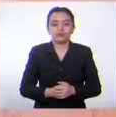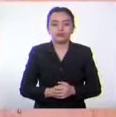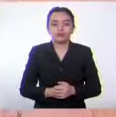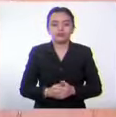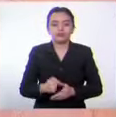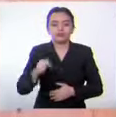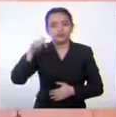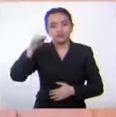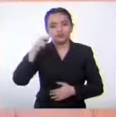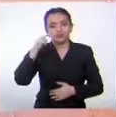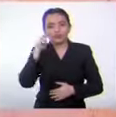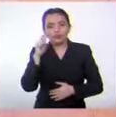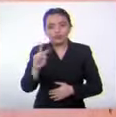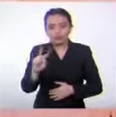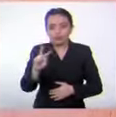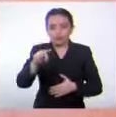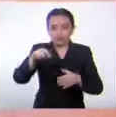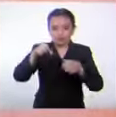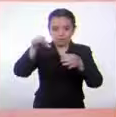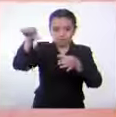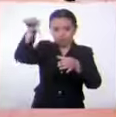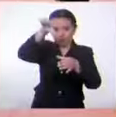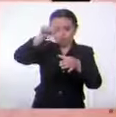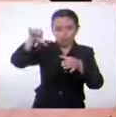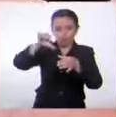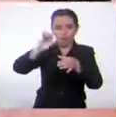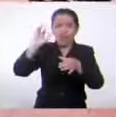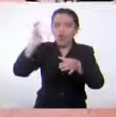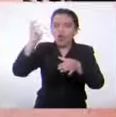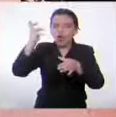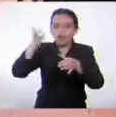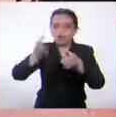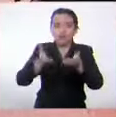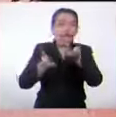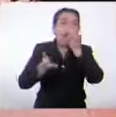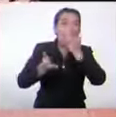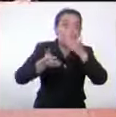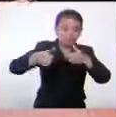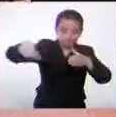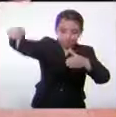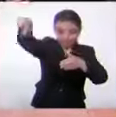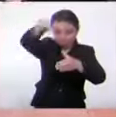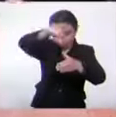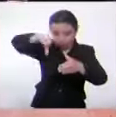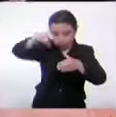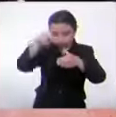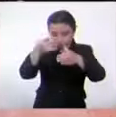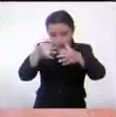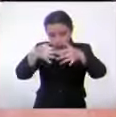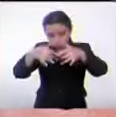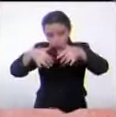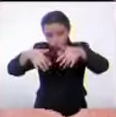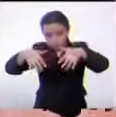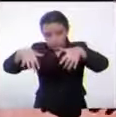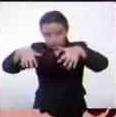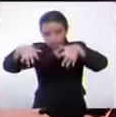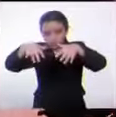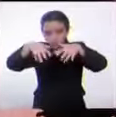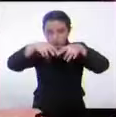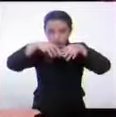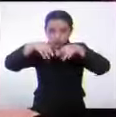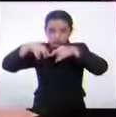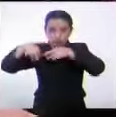Observen la tinta disolviéndose en agua. Es un líquido que se disuelve en otro líquido.